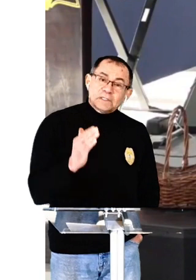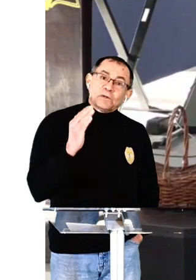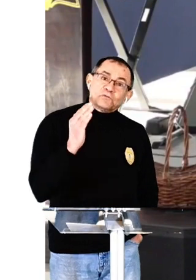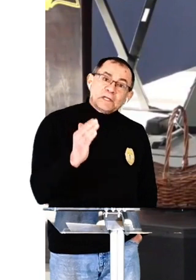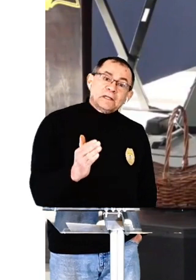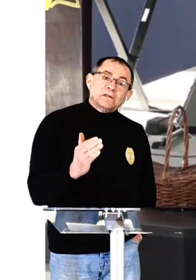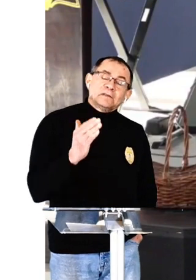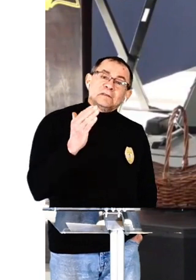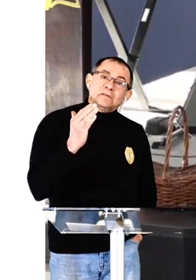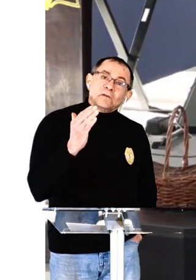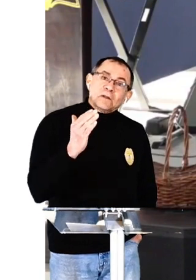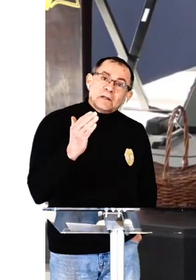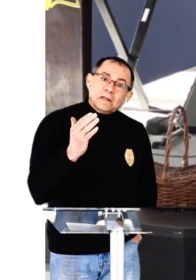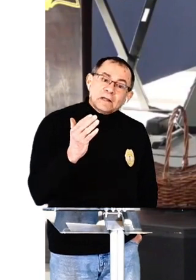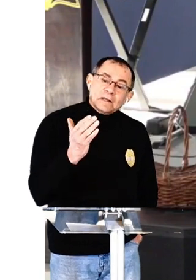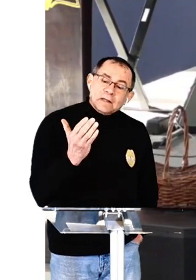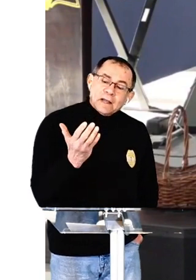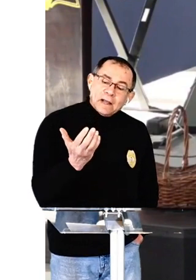Necesitamos que usted